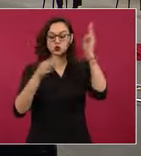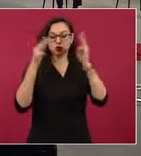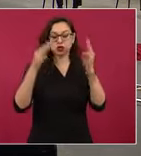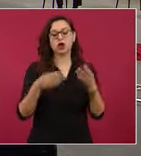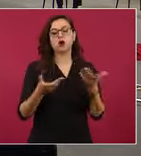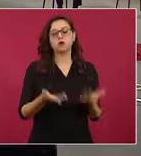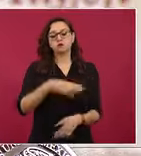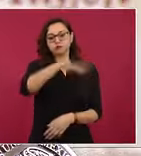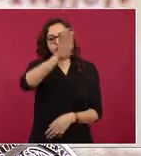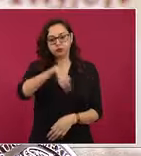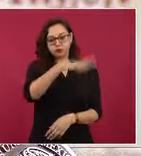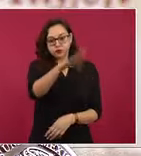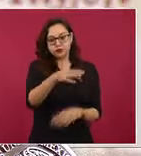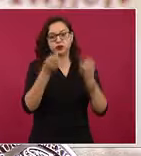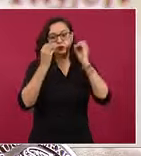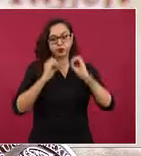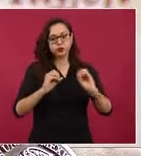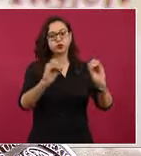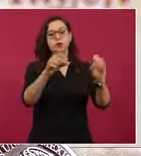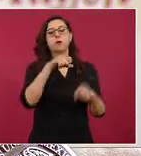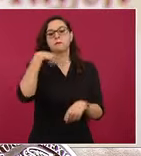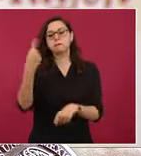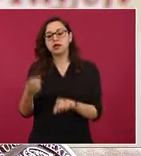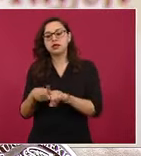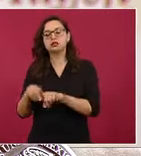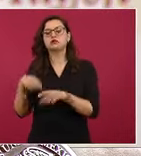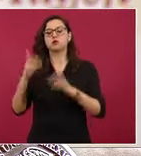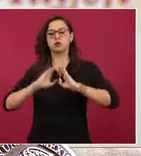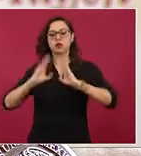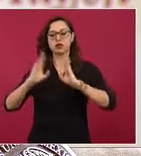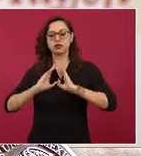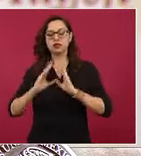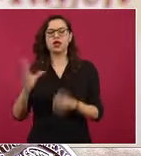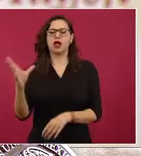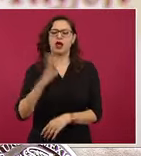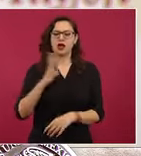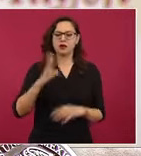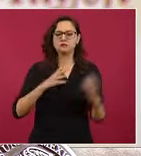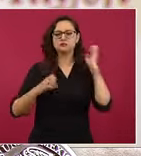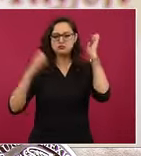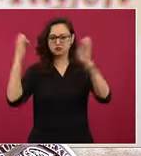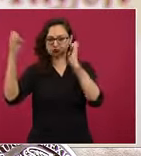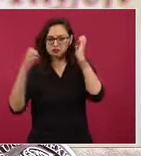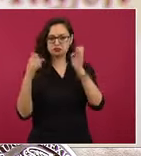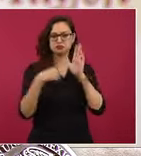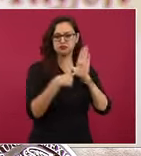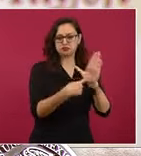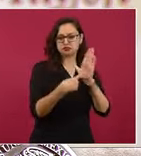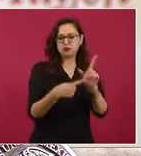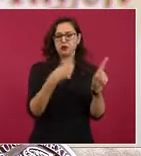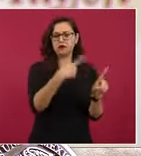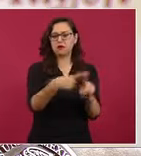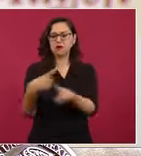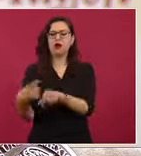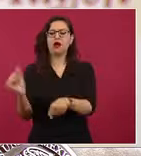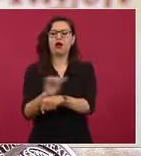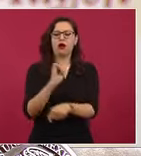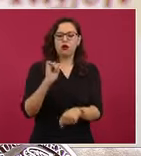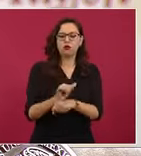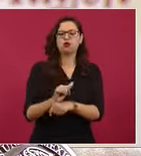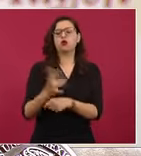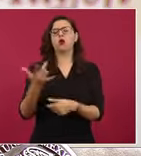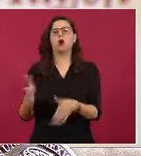presidencial y vagones históricos. Además, aviones civiles y militares dispuestos a lo